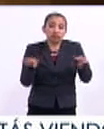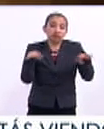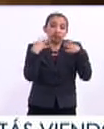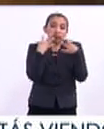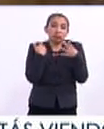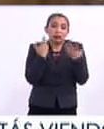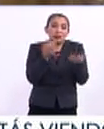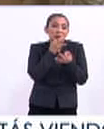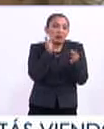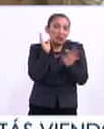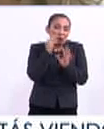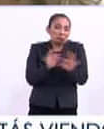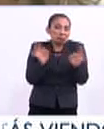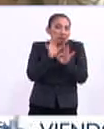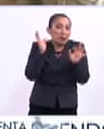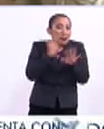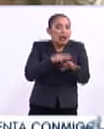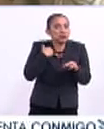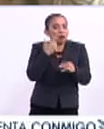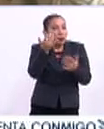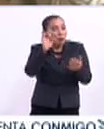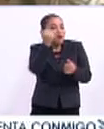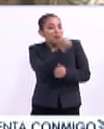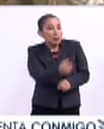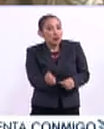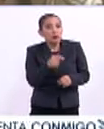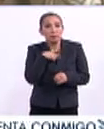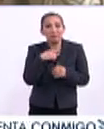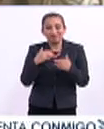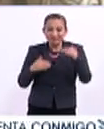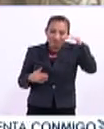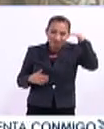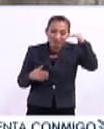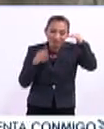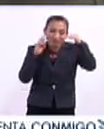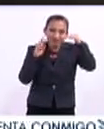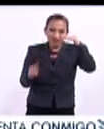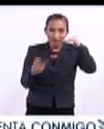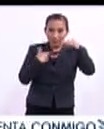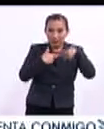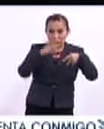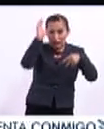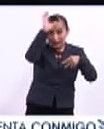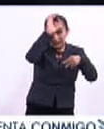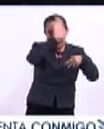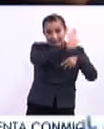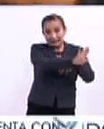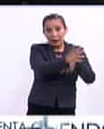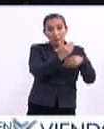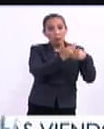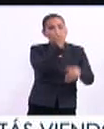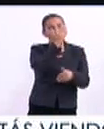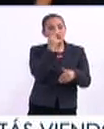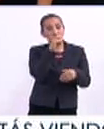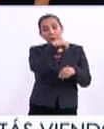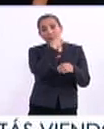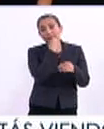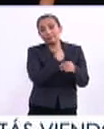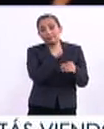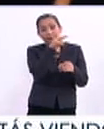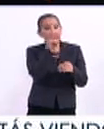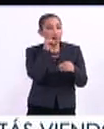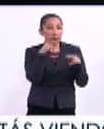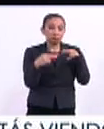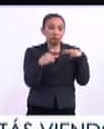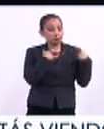divulgar. Y entonces empieza a pasar esta brecha que como los científicos están, pues un poco por obligación, pues están viéndose